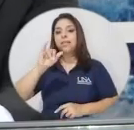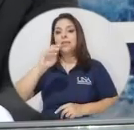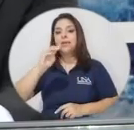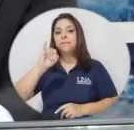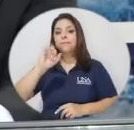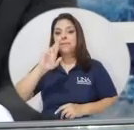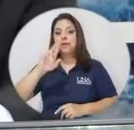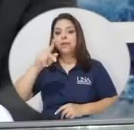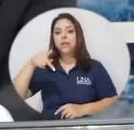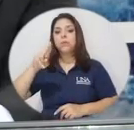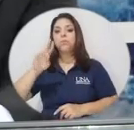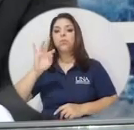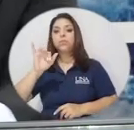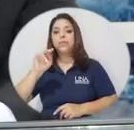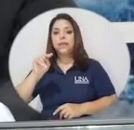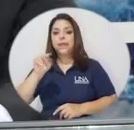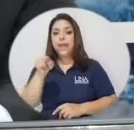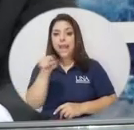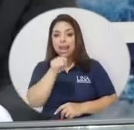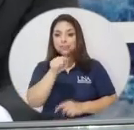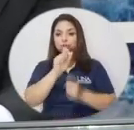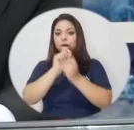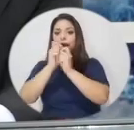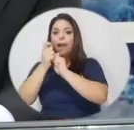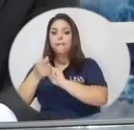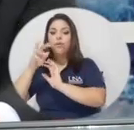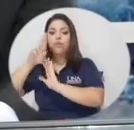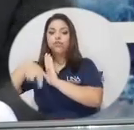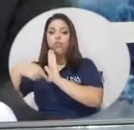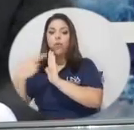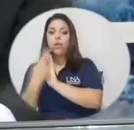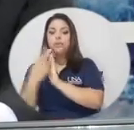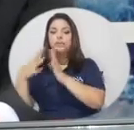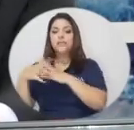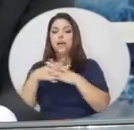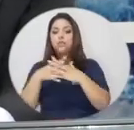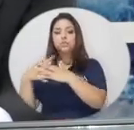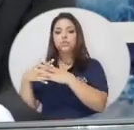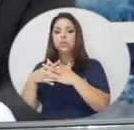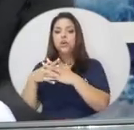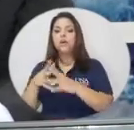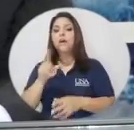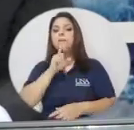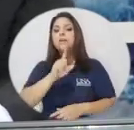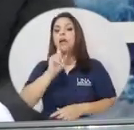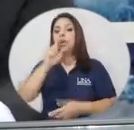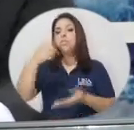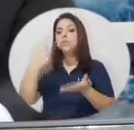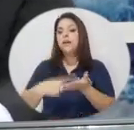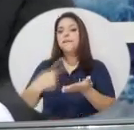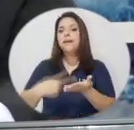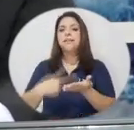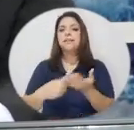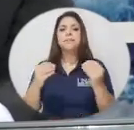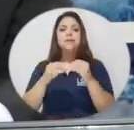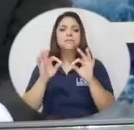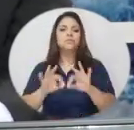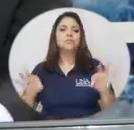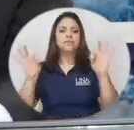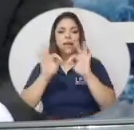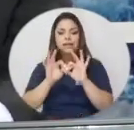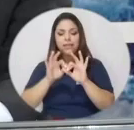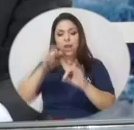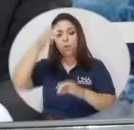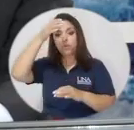rol que los Estados Unidos ha querido jugar en el mundo. Y uno de los debates más encarnizados dentro de la política estadounidense